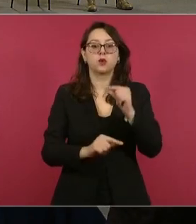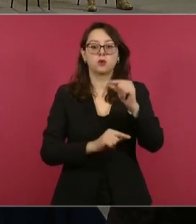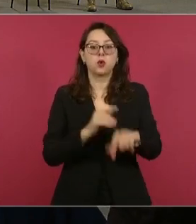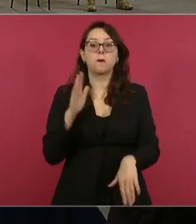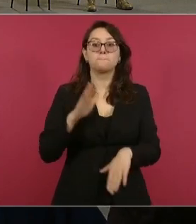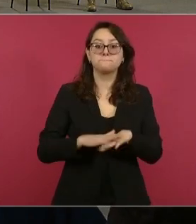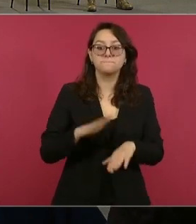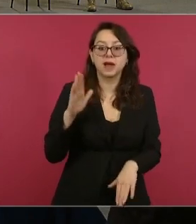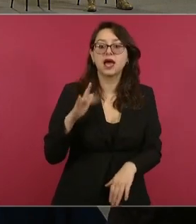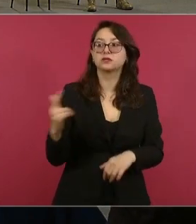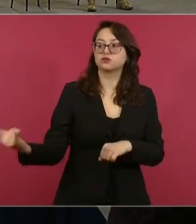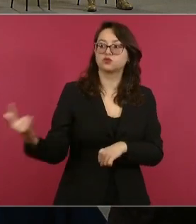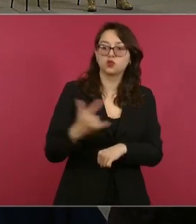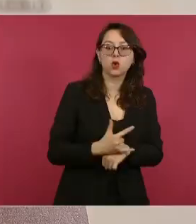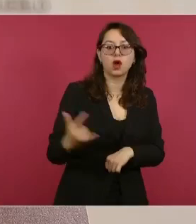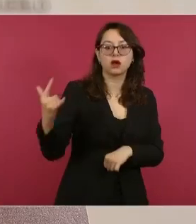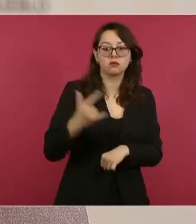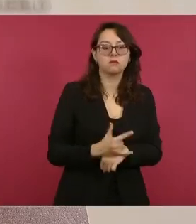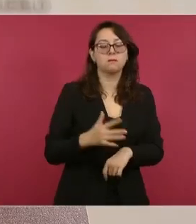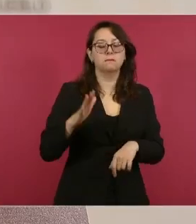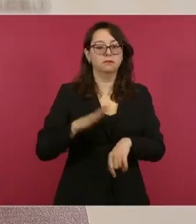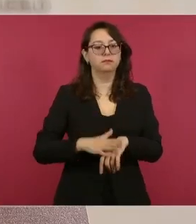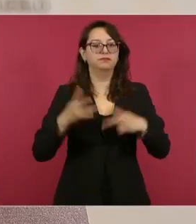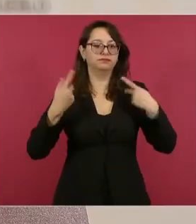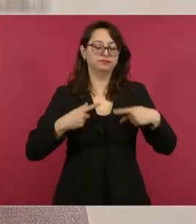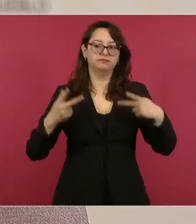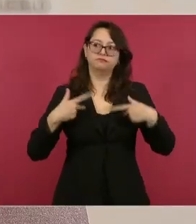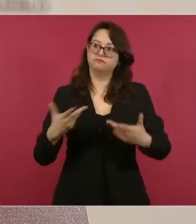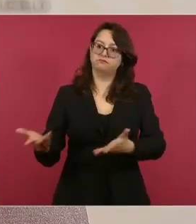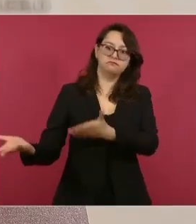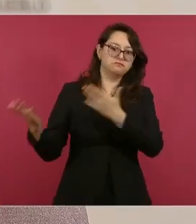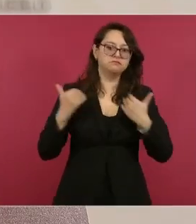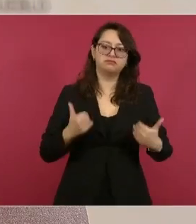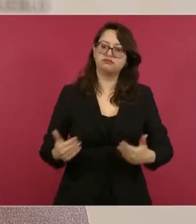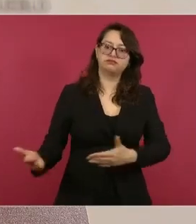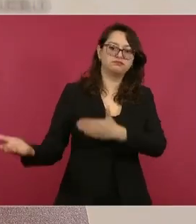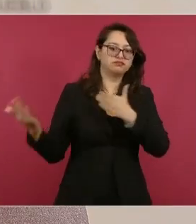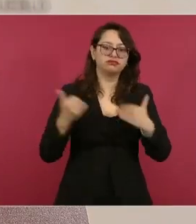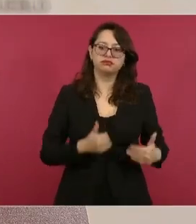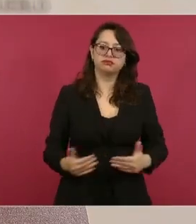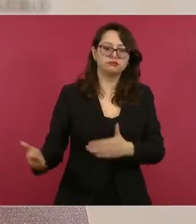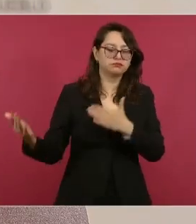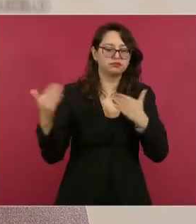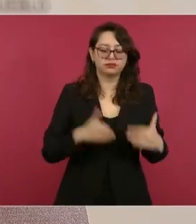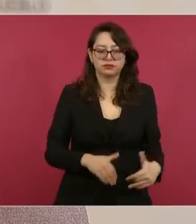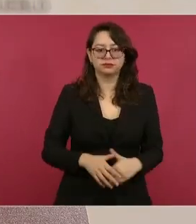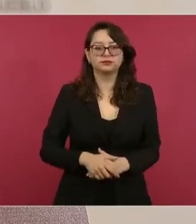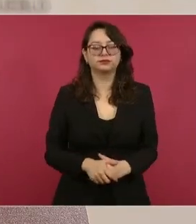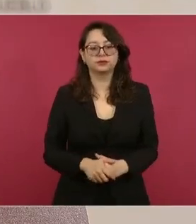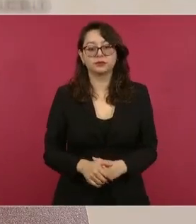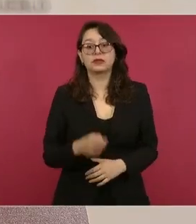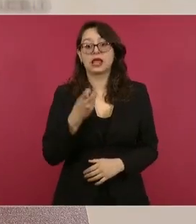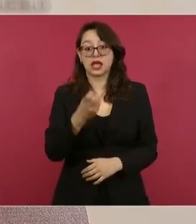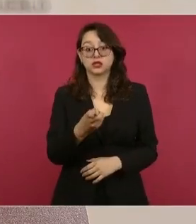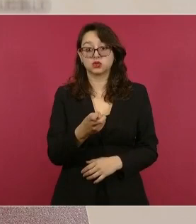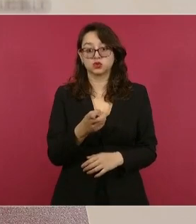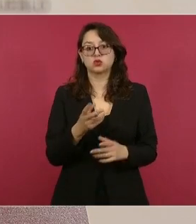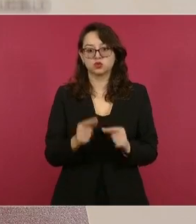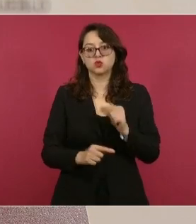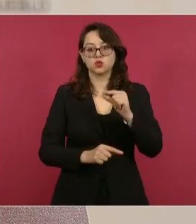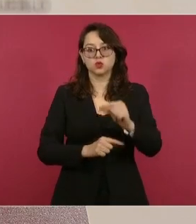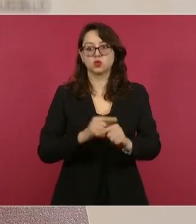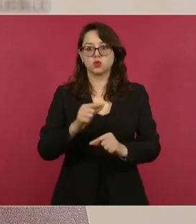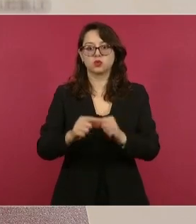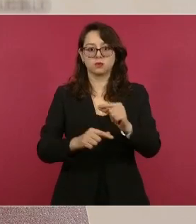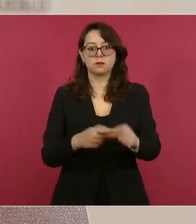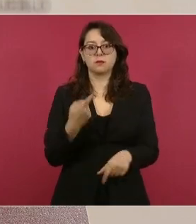incrementando el número de vuelos hacia la ciudad o el puerto de Acapulco, ¿no? Eso es lo que les podemos informar al